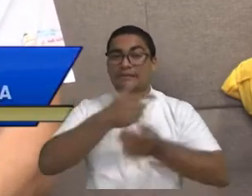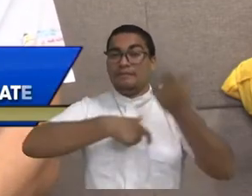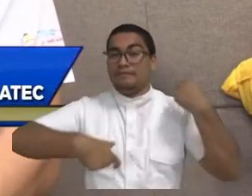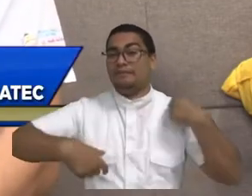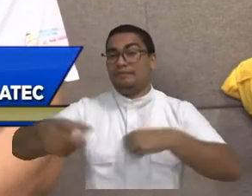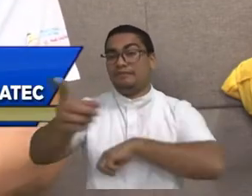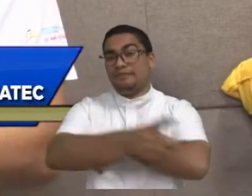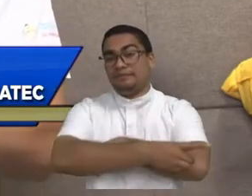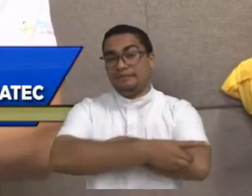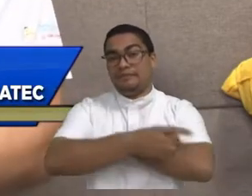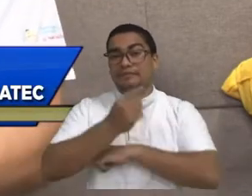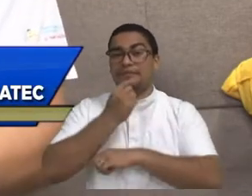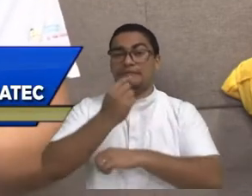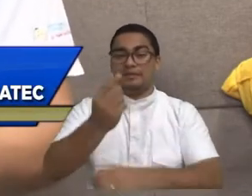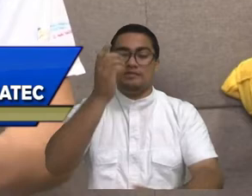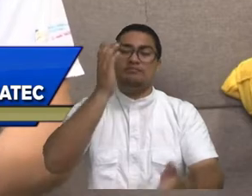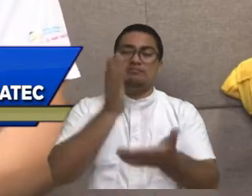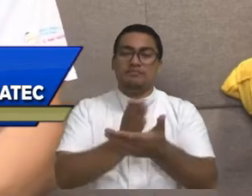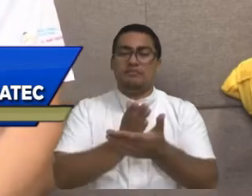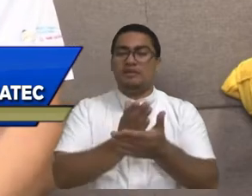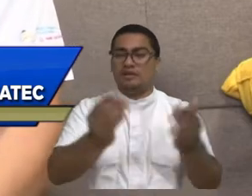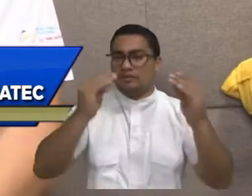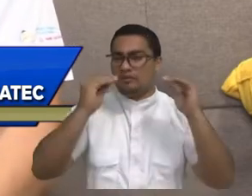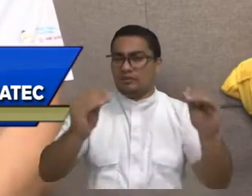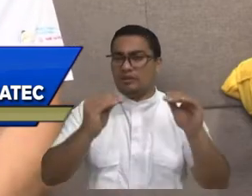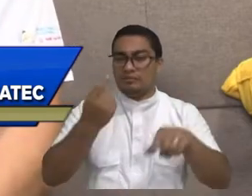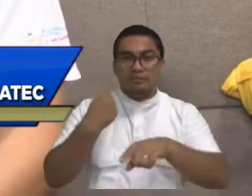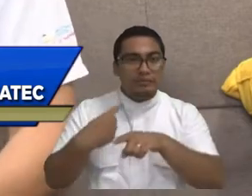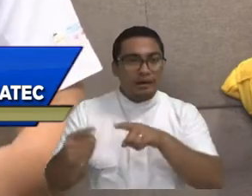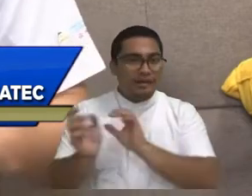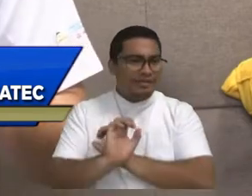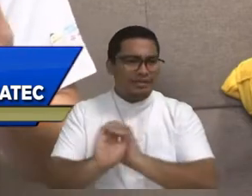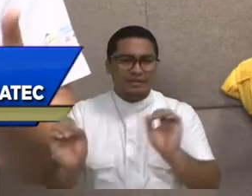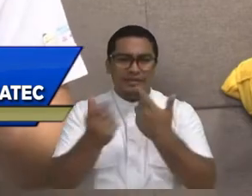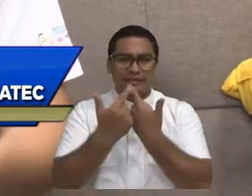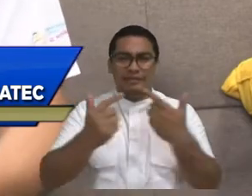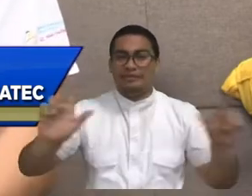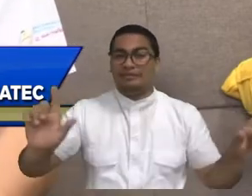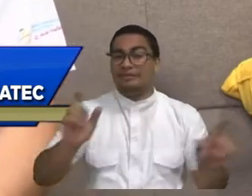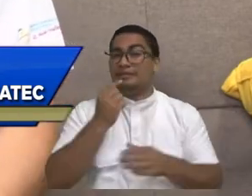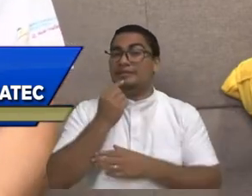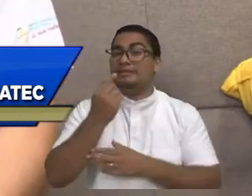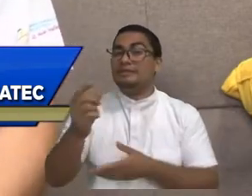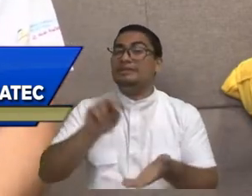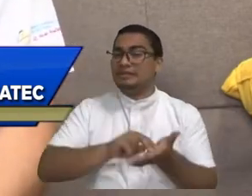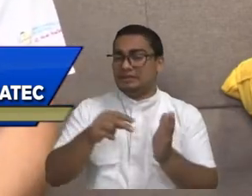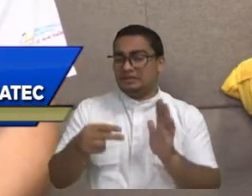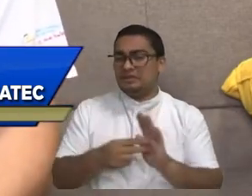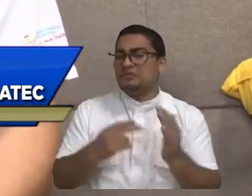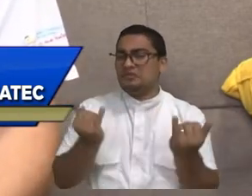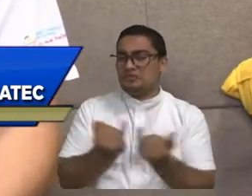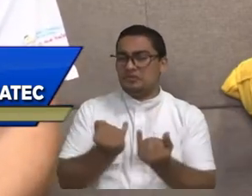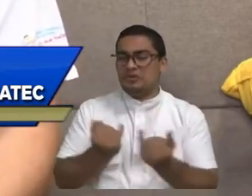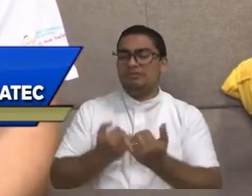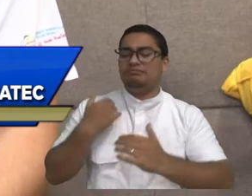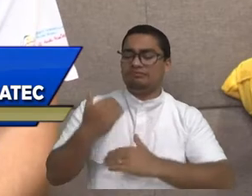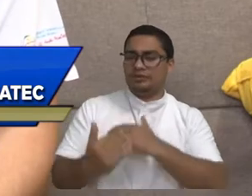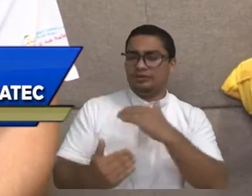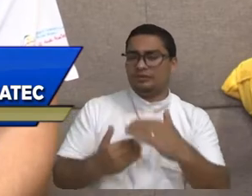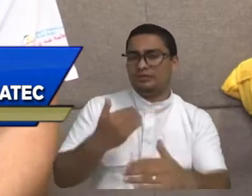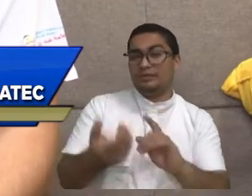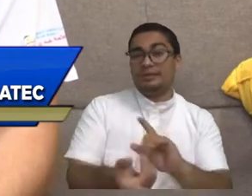república ha decretado gratuidad en la educación y esto ha implicado todo un proceso de transformación